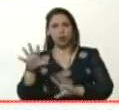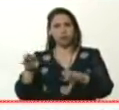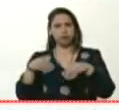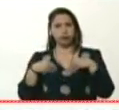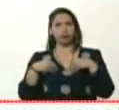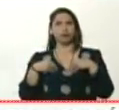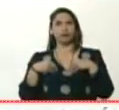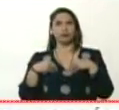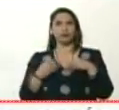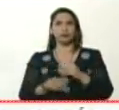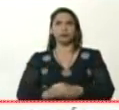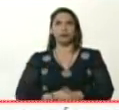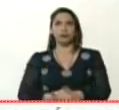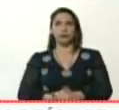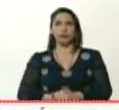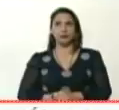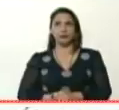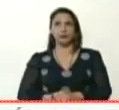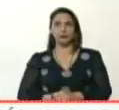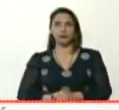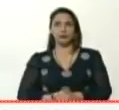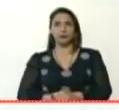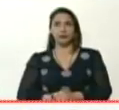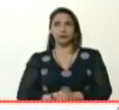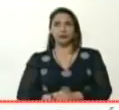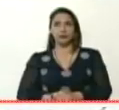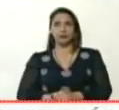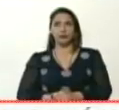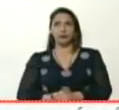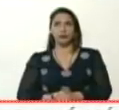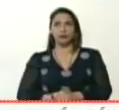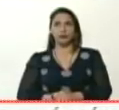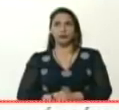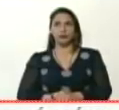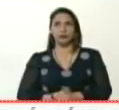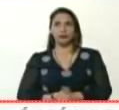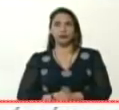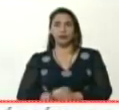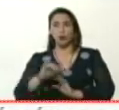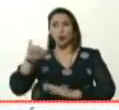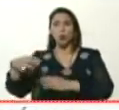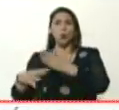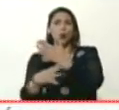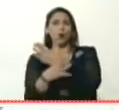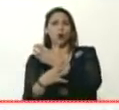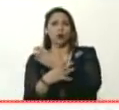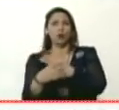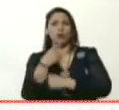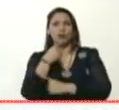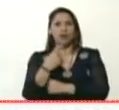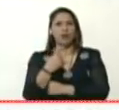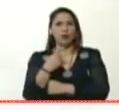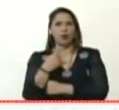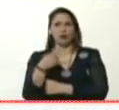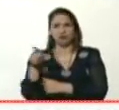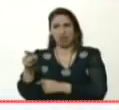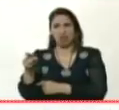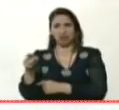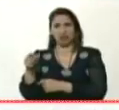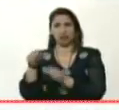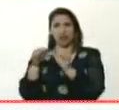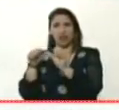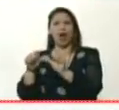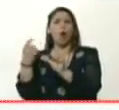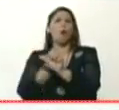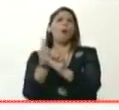decisión. Es la única. Juanito Limaña dijo, entre otras cosas, que además que él se va a quedar, que el único que